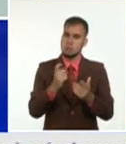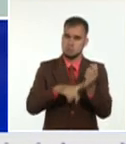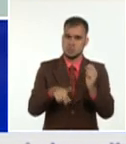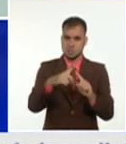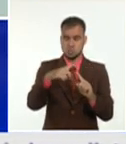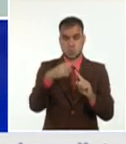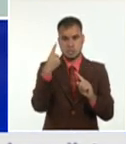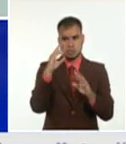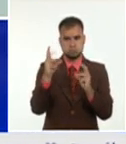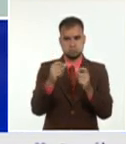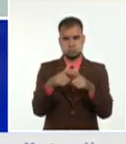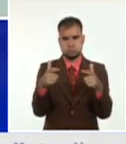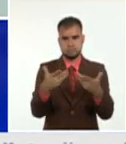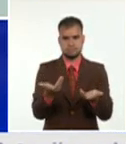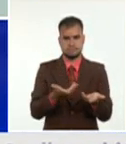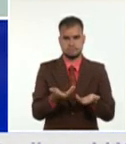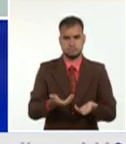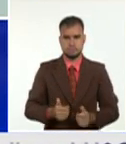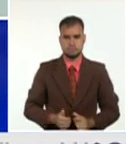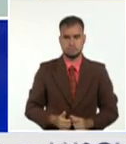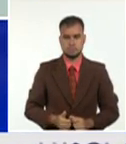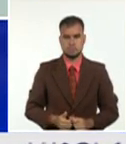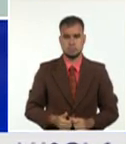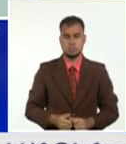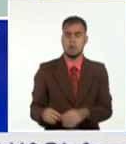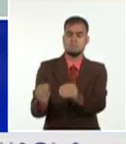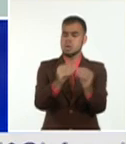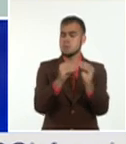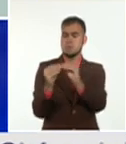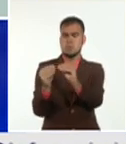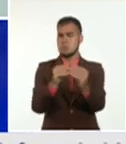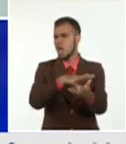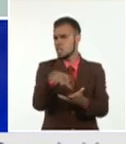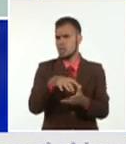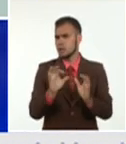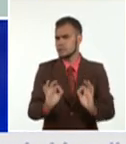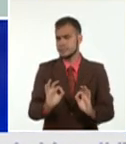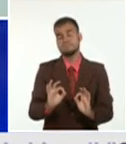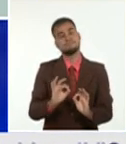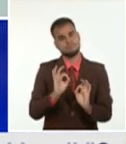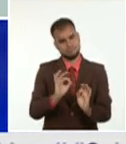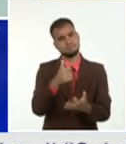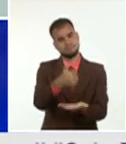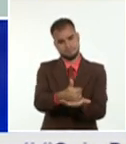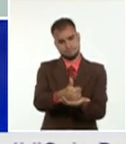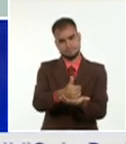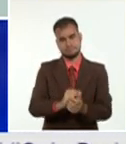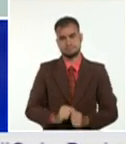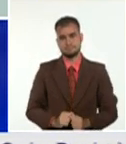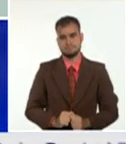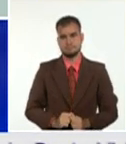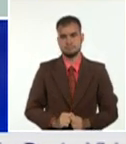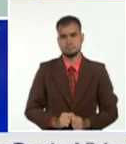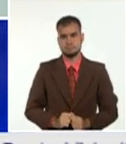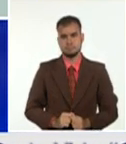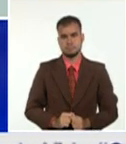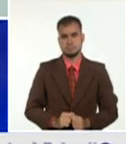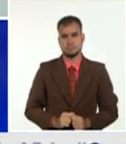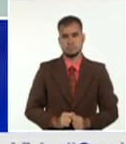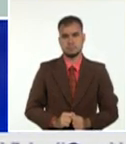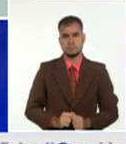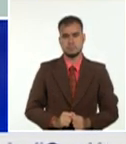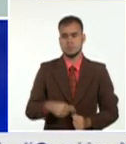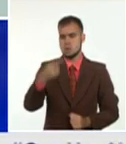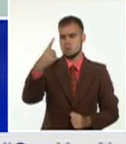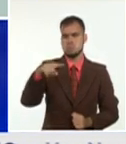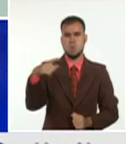elevado. También concentra su mayor transmisión en el municipio de Las Tunas, 26, Colombia 2, Puerto